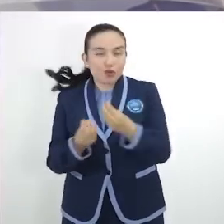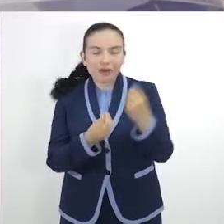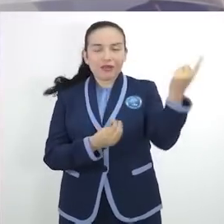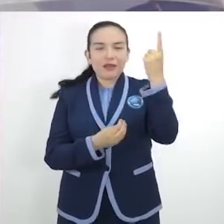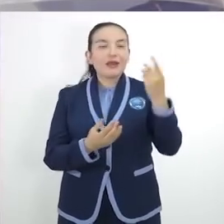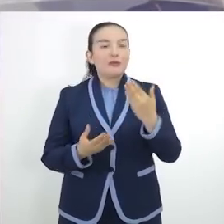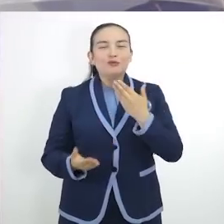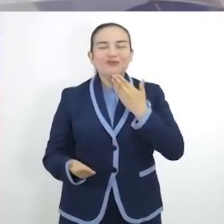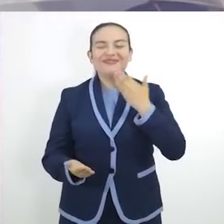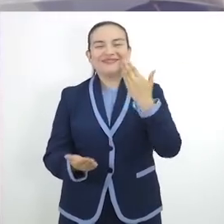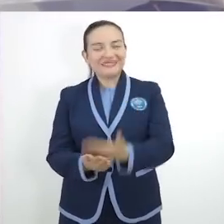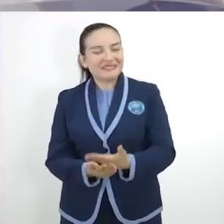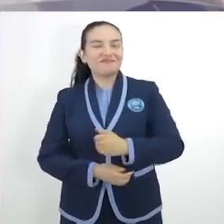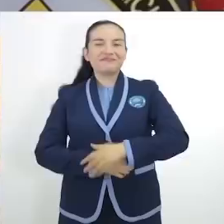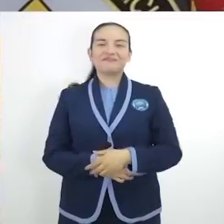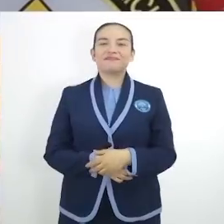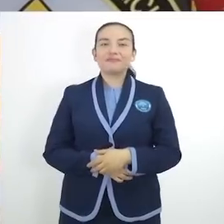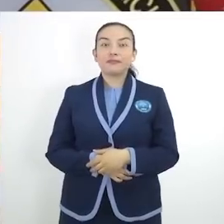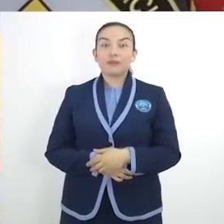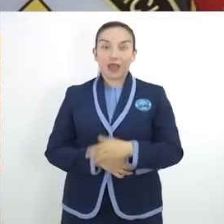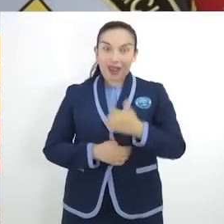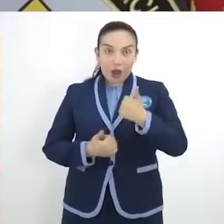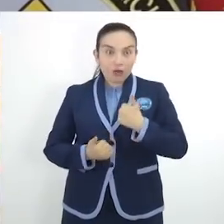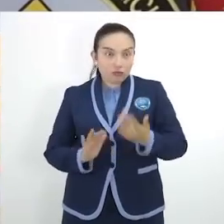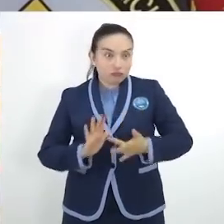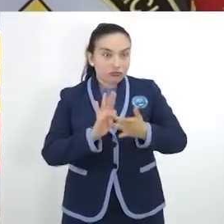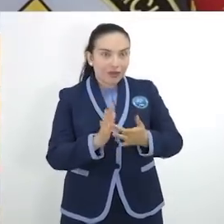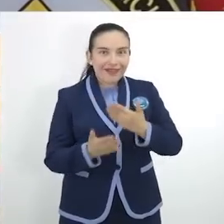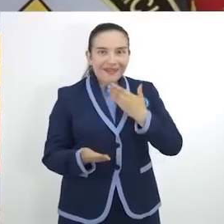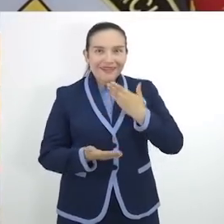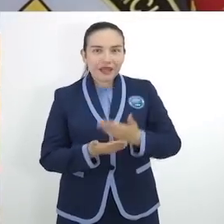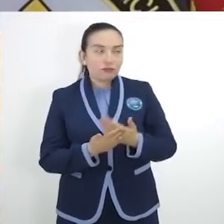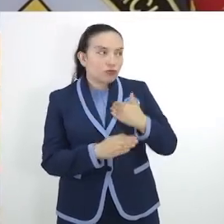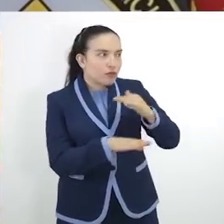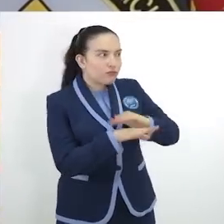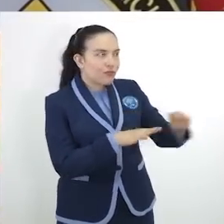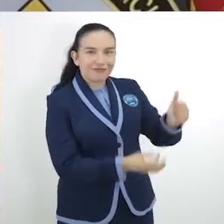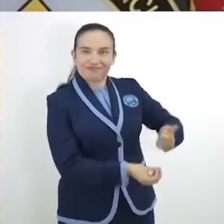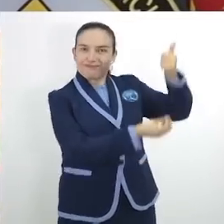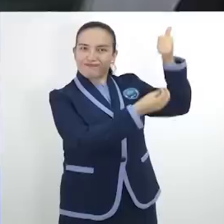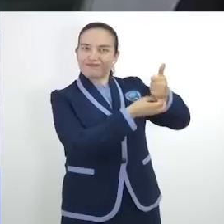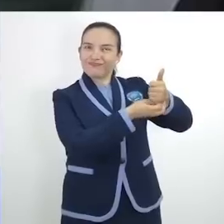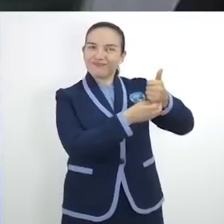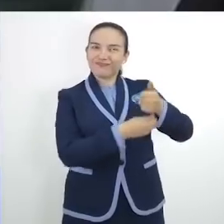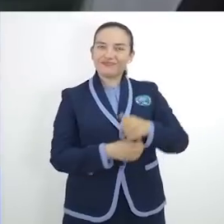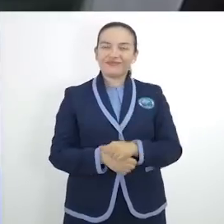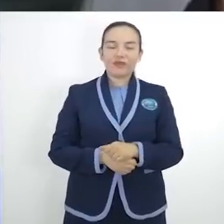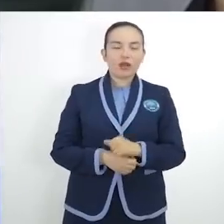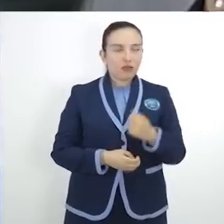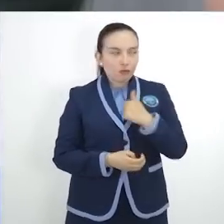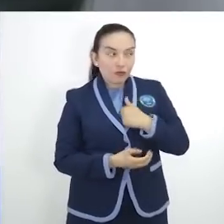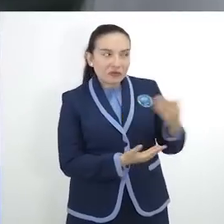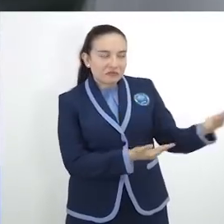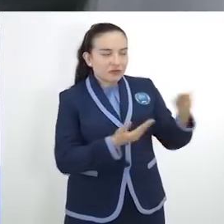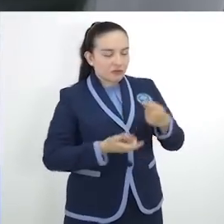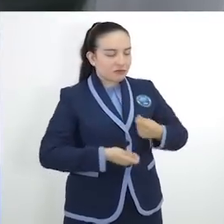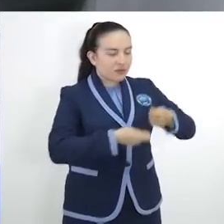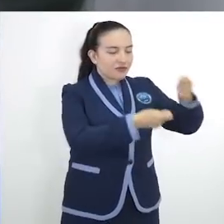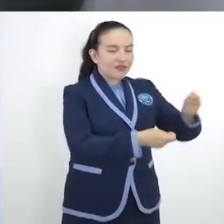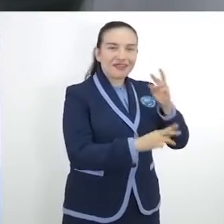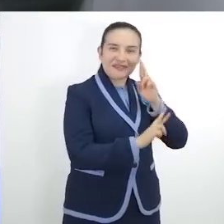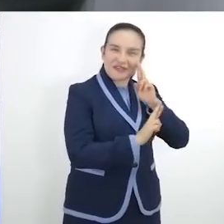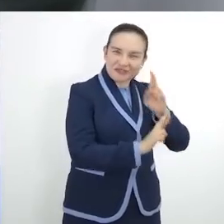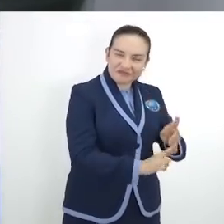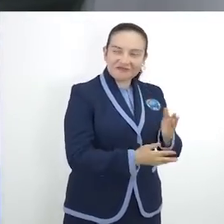todos en general, muchas gracias. Como muestra de gratitud, invito al señor teniente coronel para que reciba